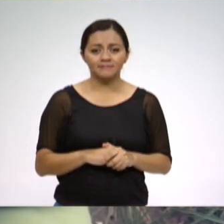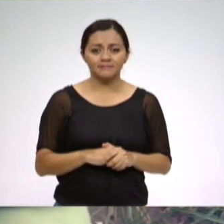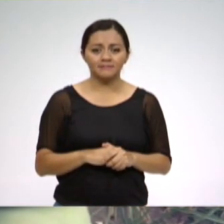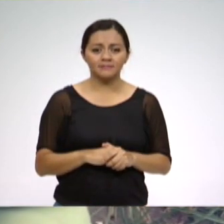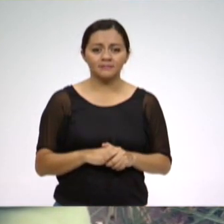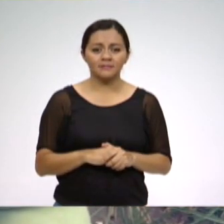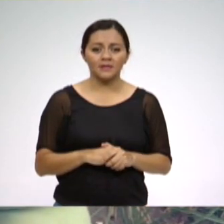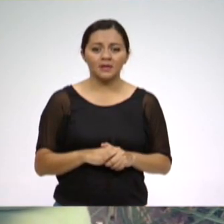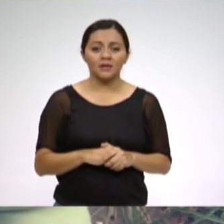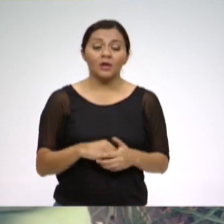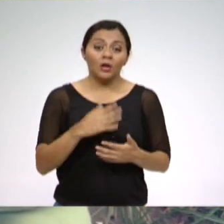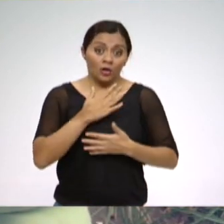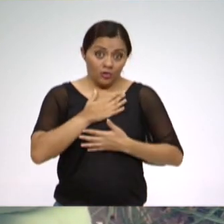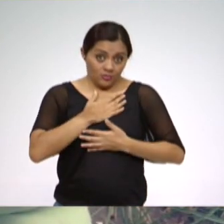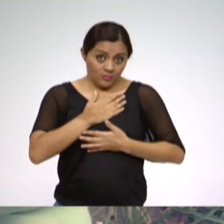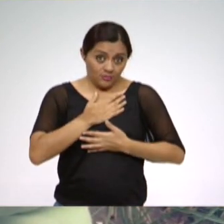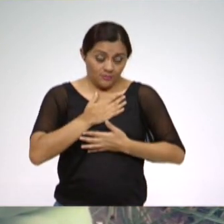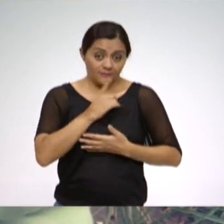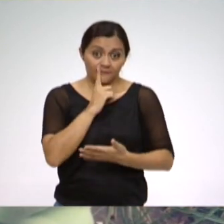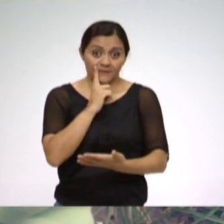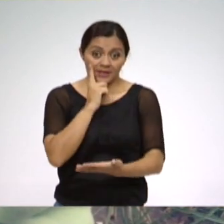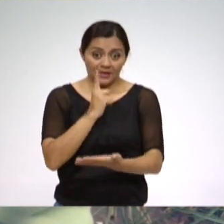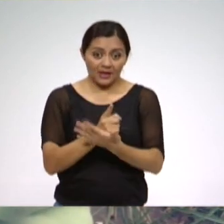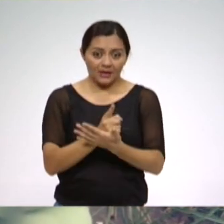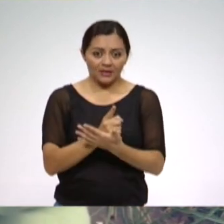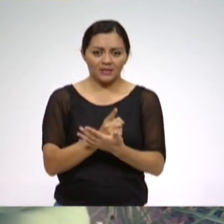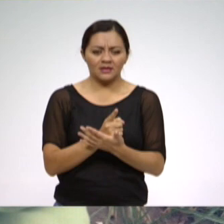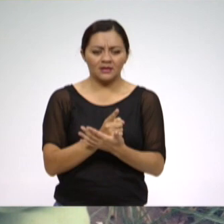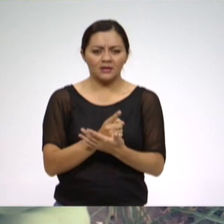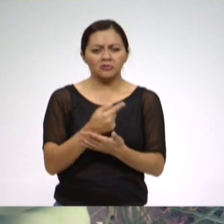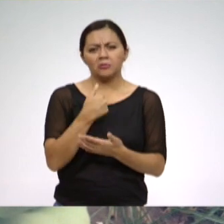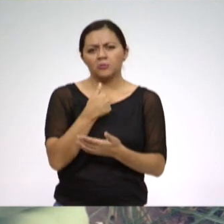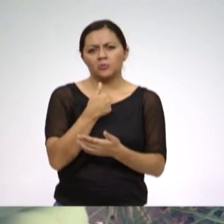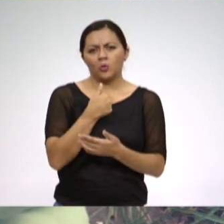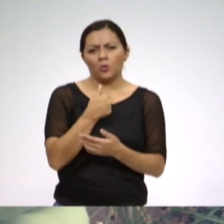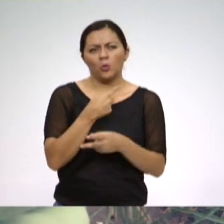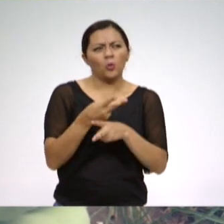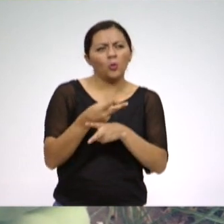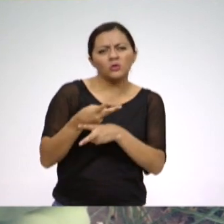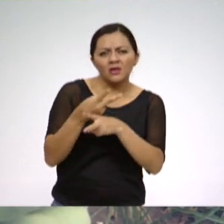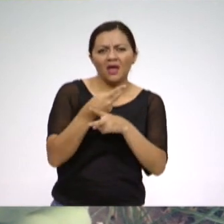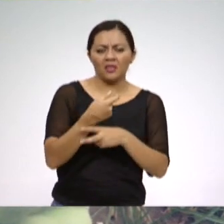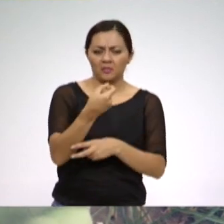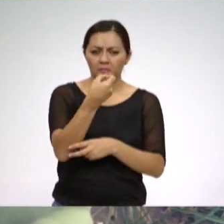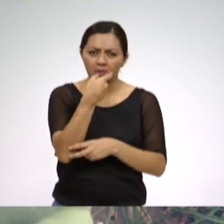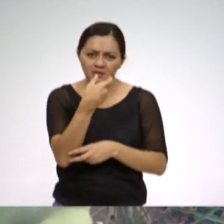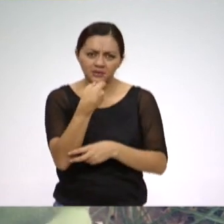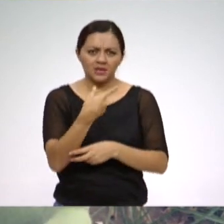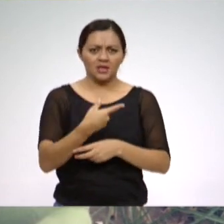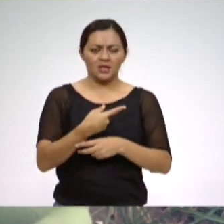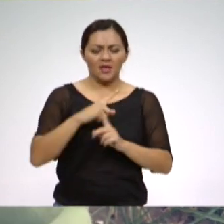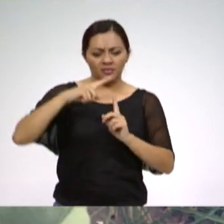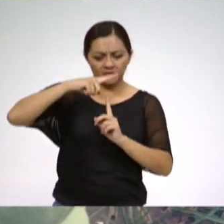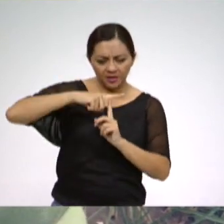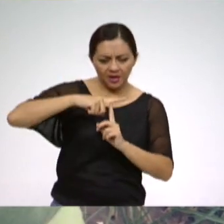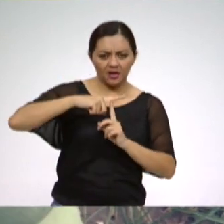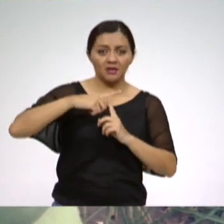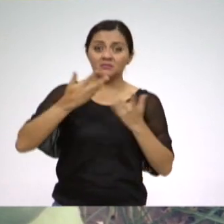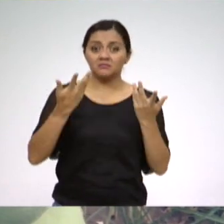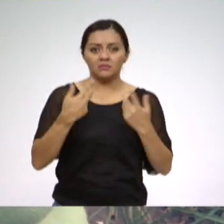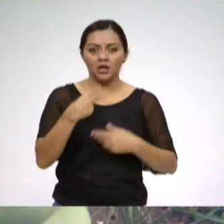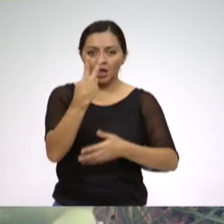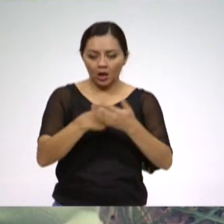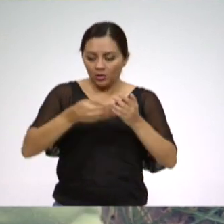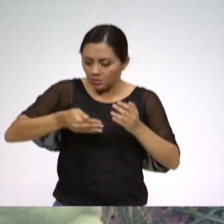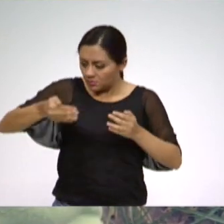La verdad, señor, yo como que nunca me cuidé con esas cosas y por eso será que tengo 8